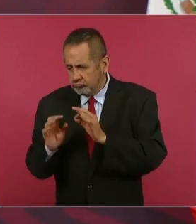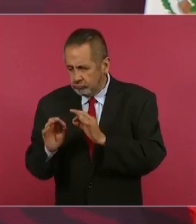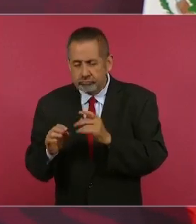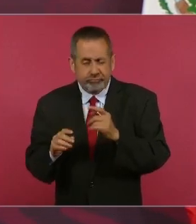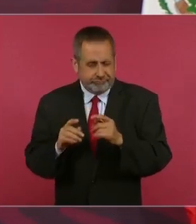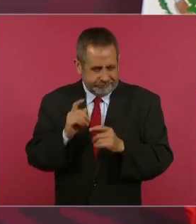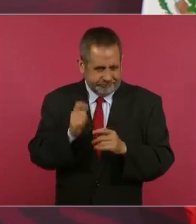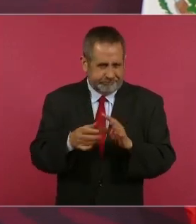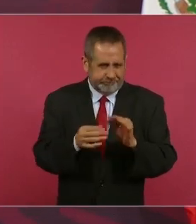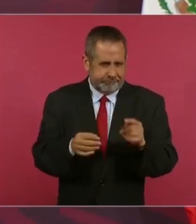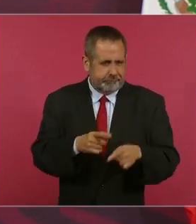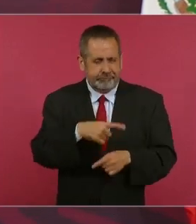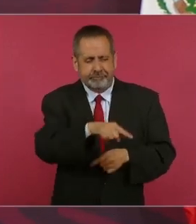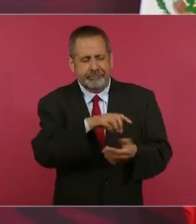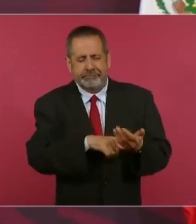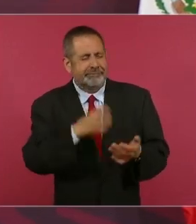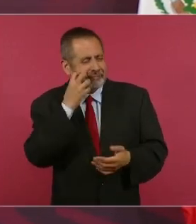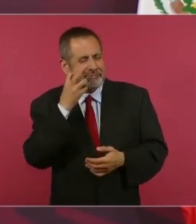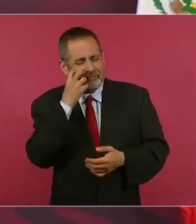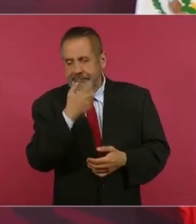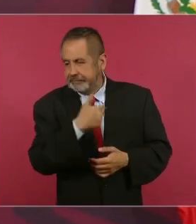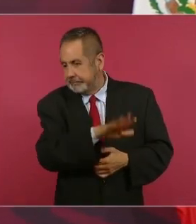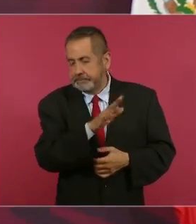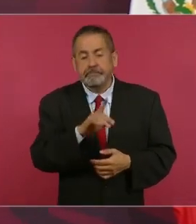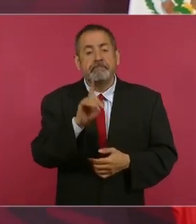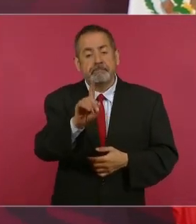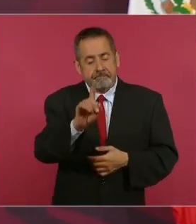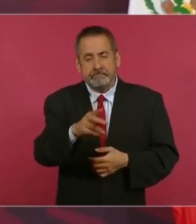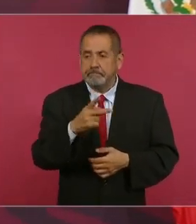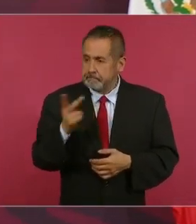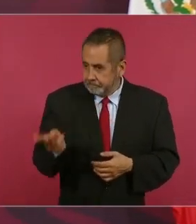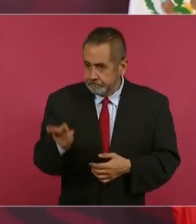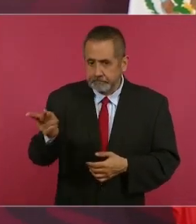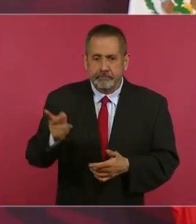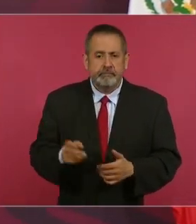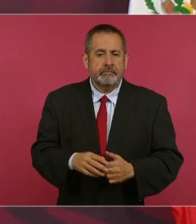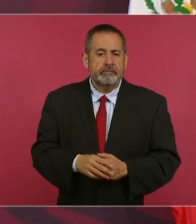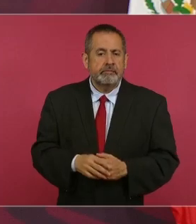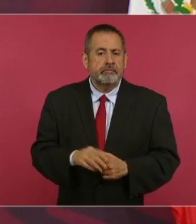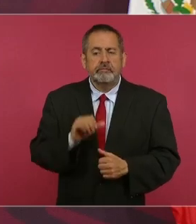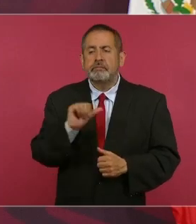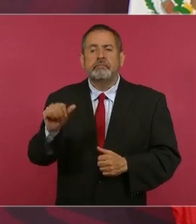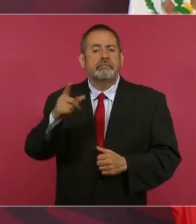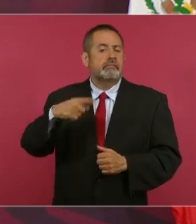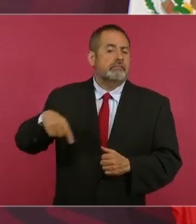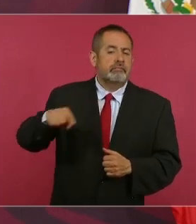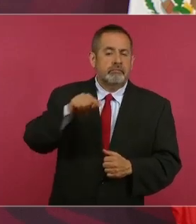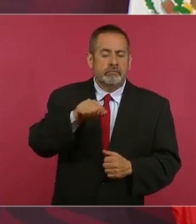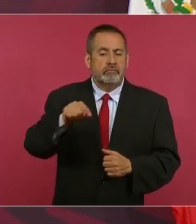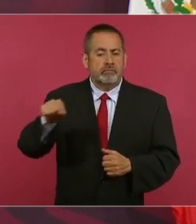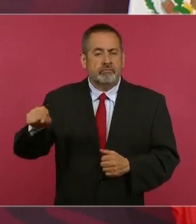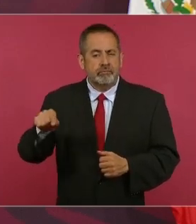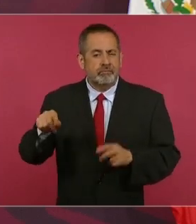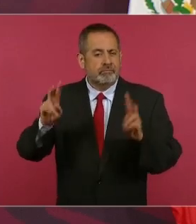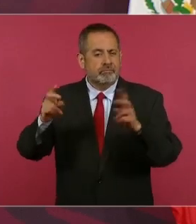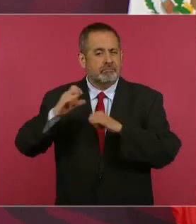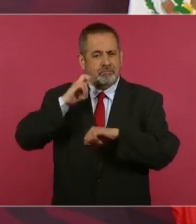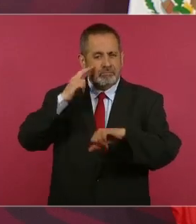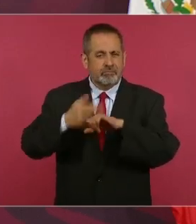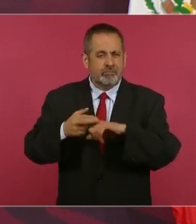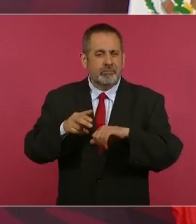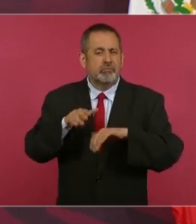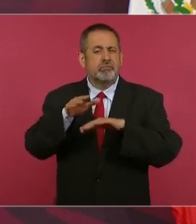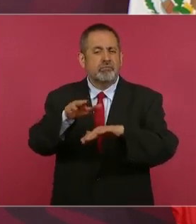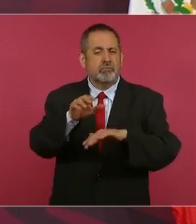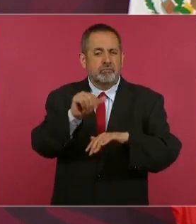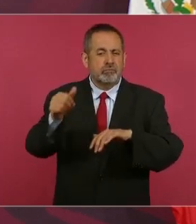tendenciosos ni amargados. Pregunten a los centros de control de